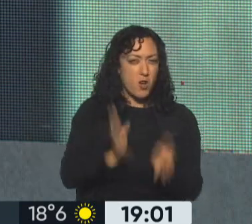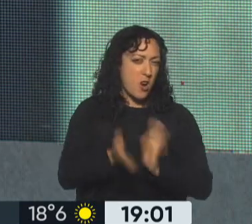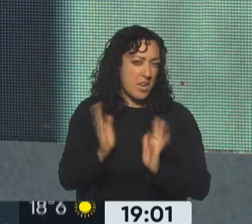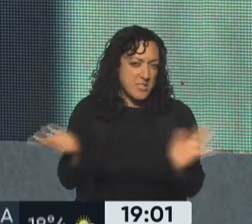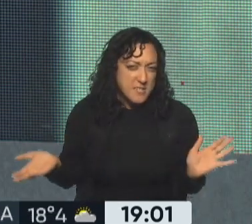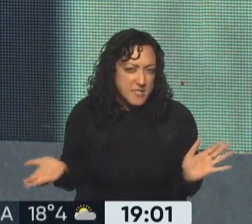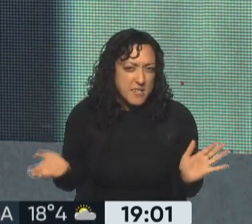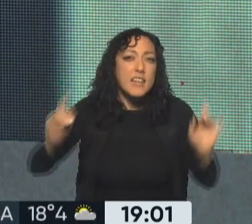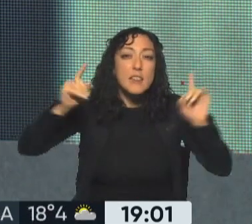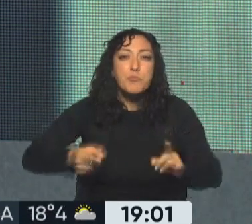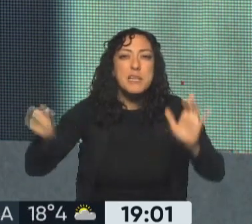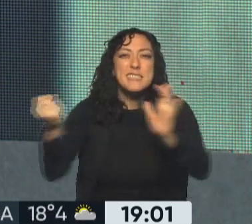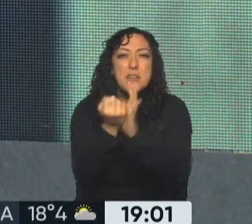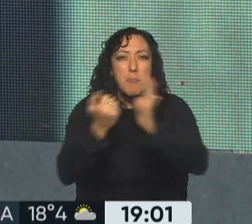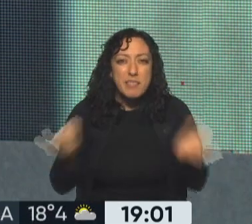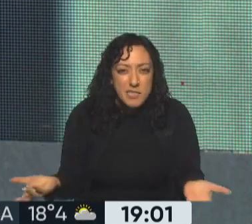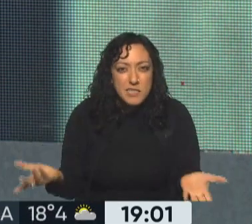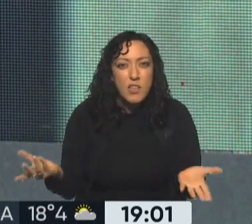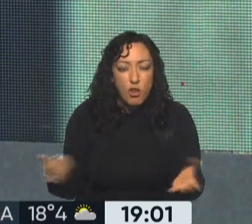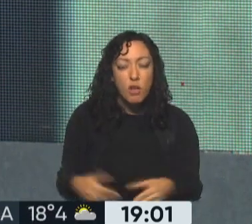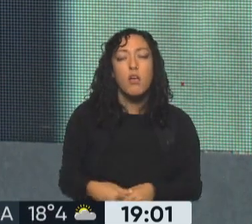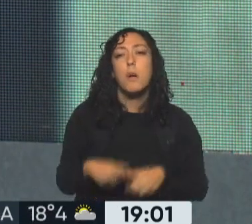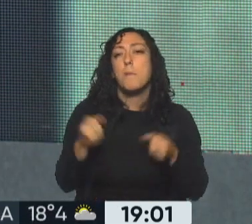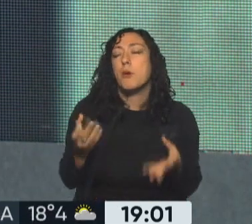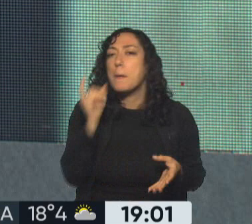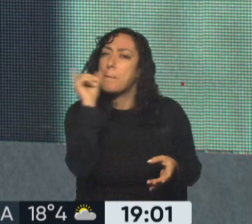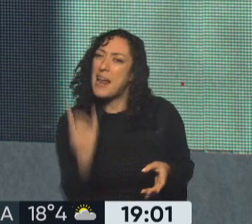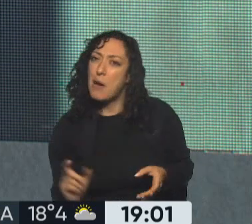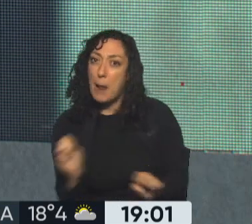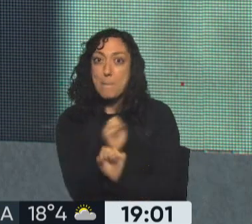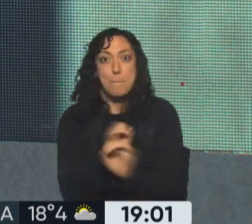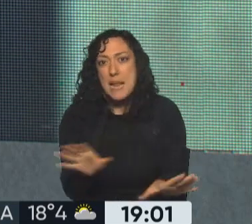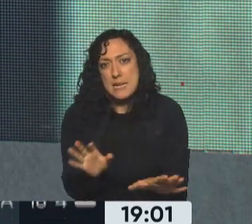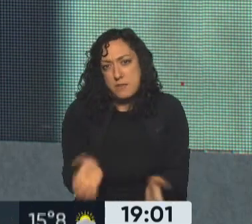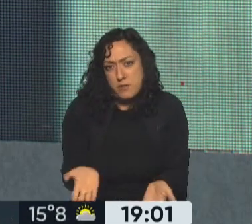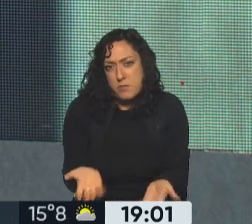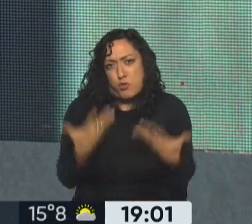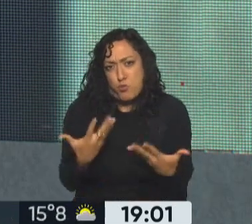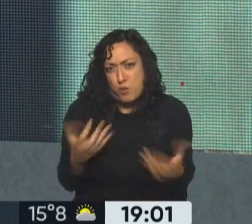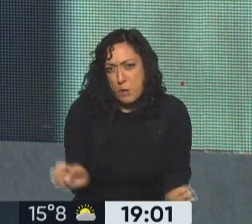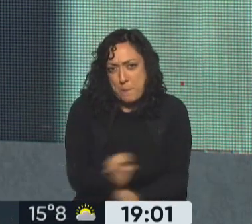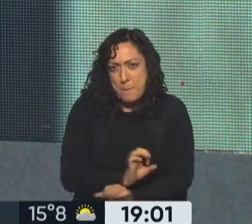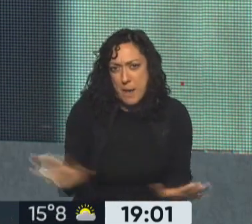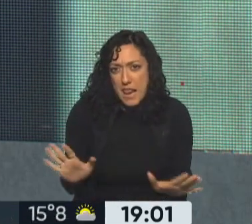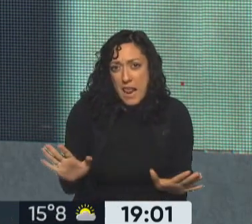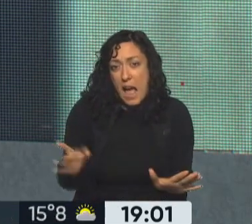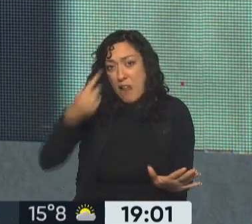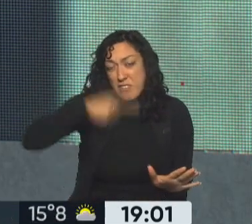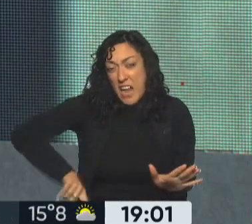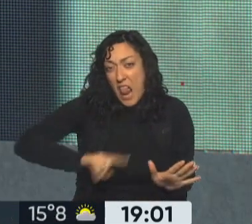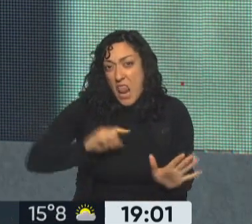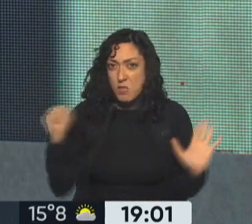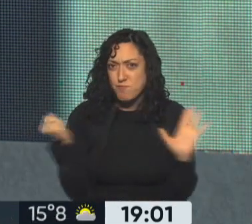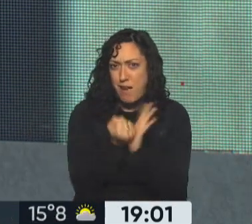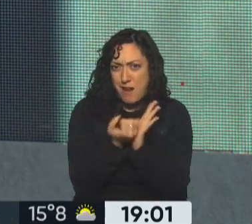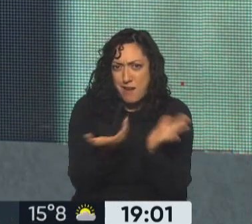también y estigmatizadora, porque estos términos mal usados, porque no corresponden, por supuesto, terminan estigmatizando también,